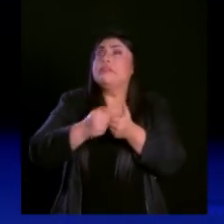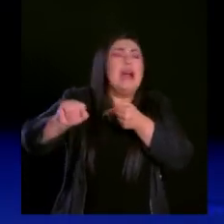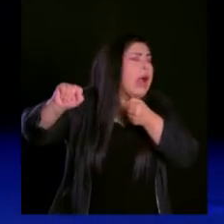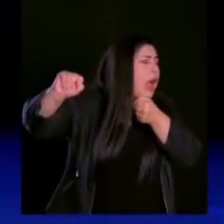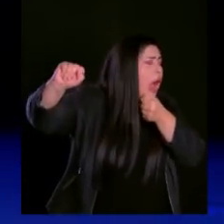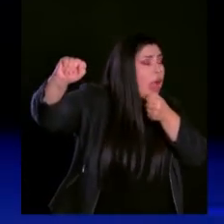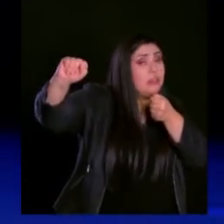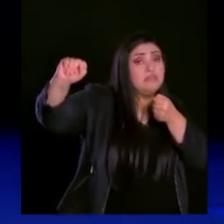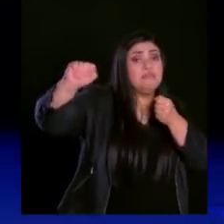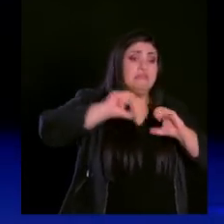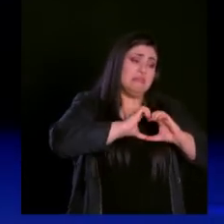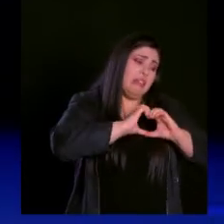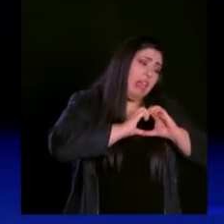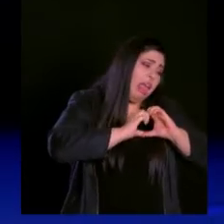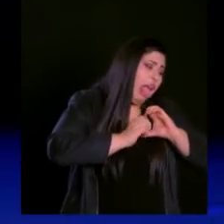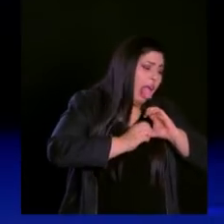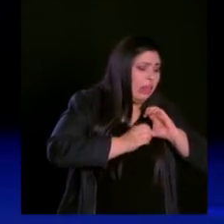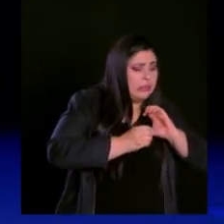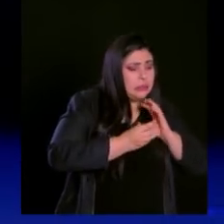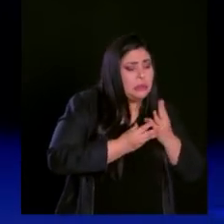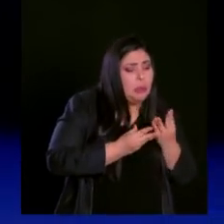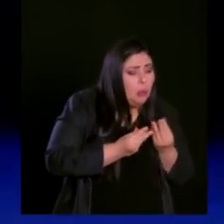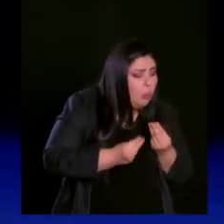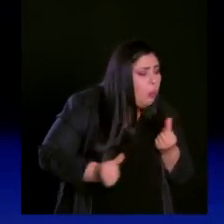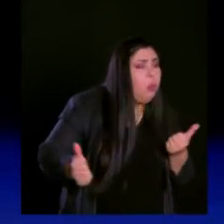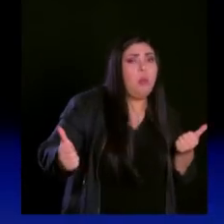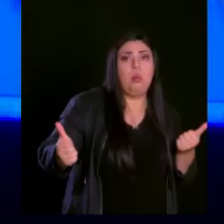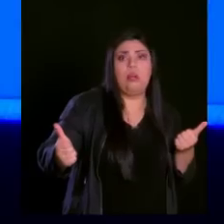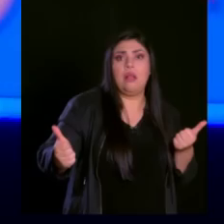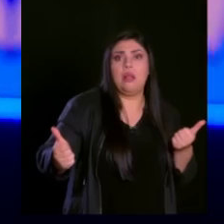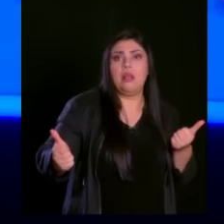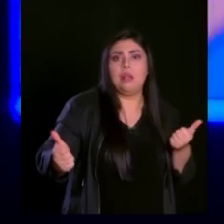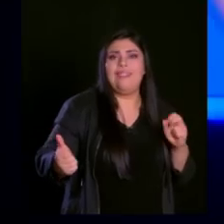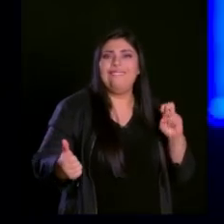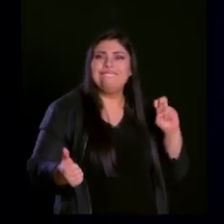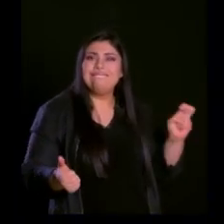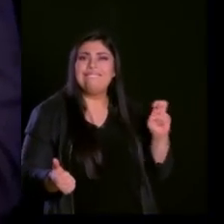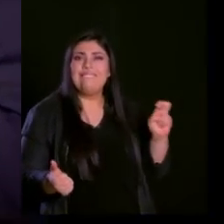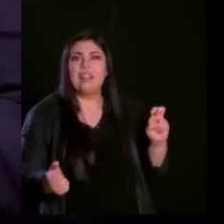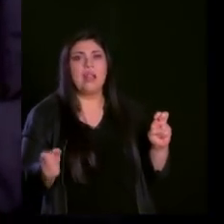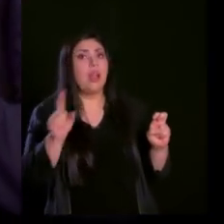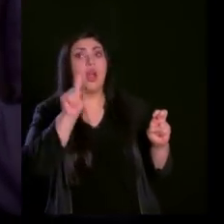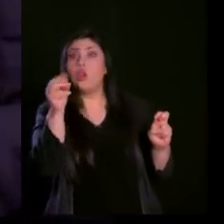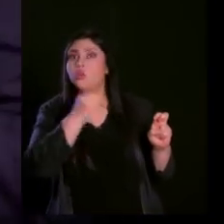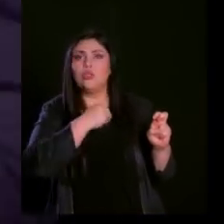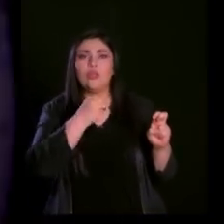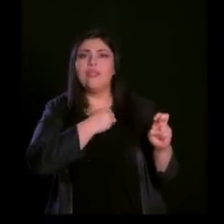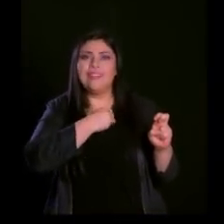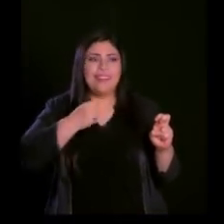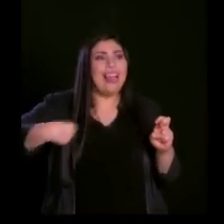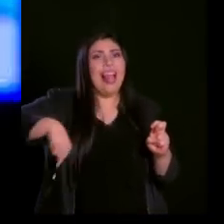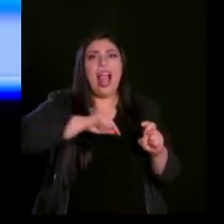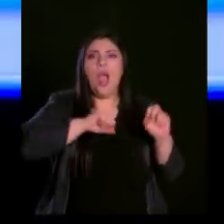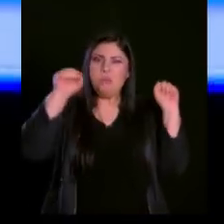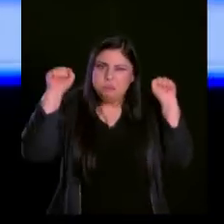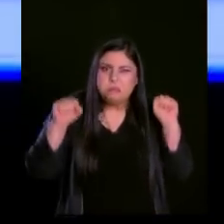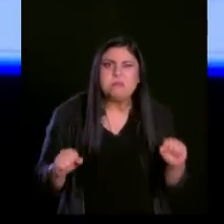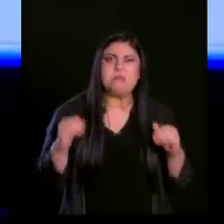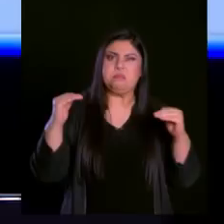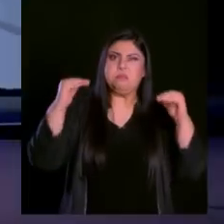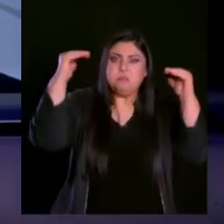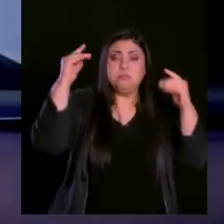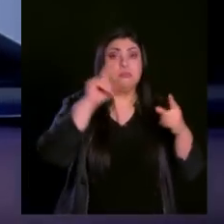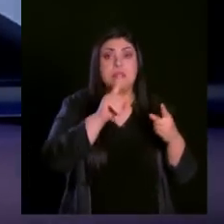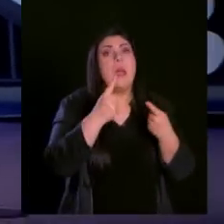corazón se enfríe el reino de las tinieblas no quiere que alcances todo lo que está escrito pero el reino de Dios